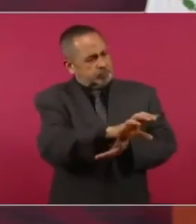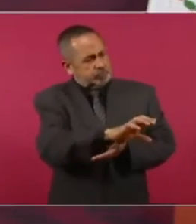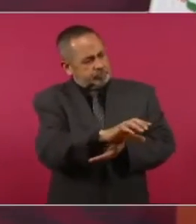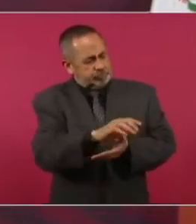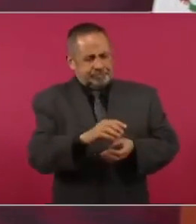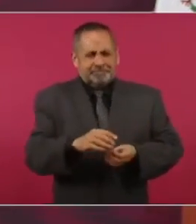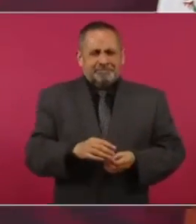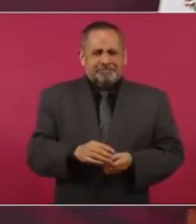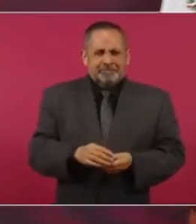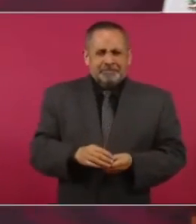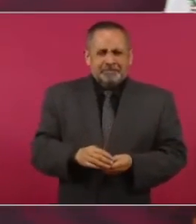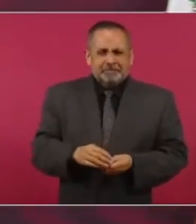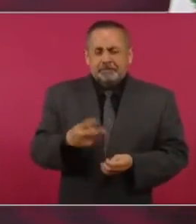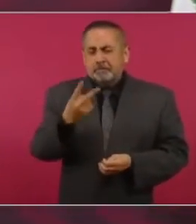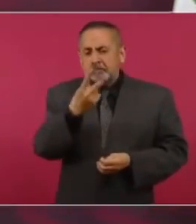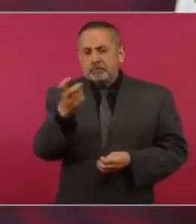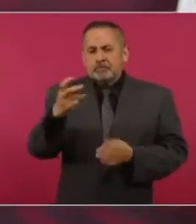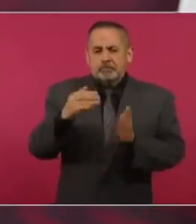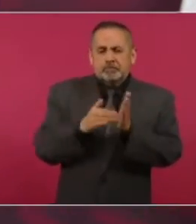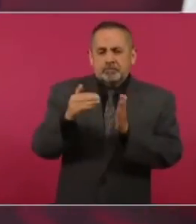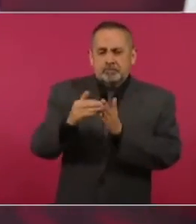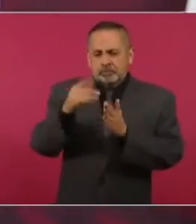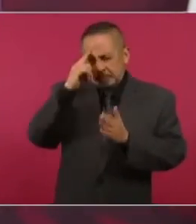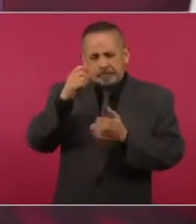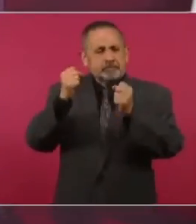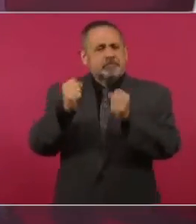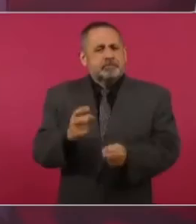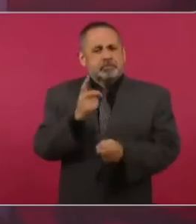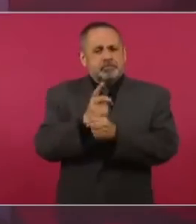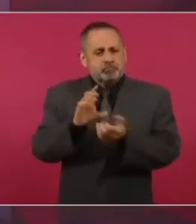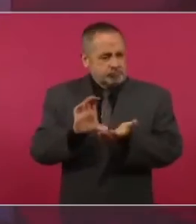y aprobaban 200 millones.